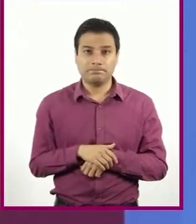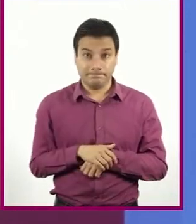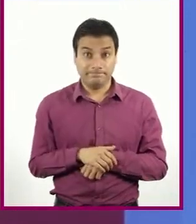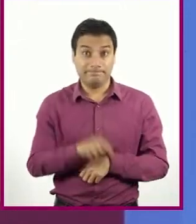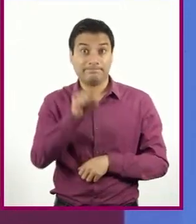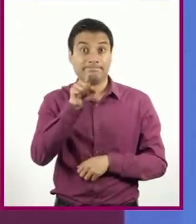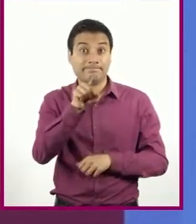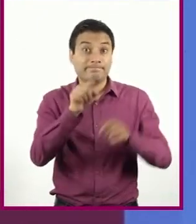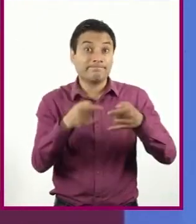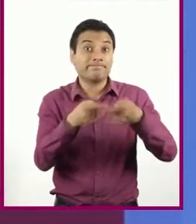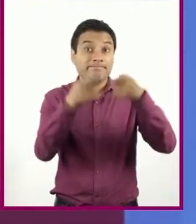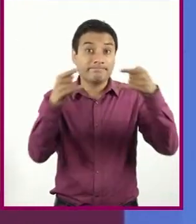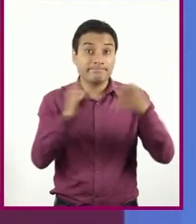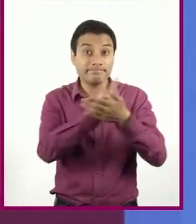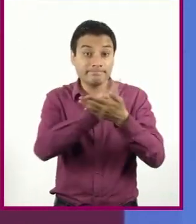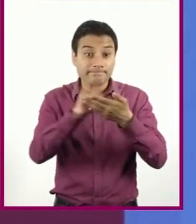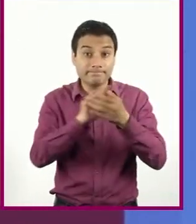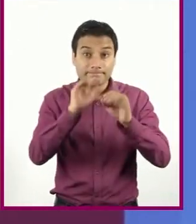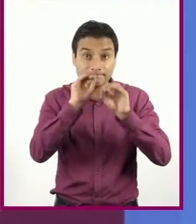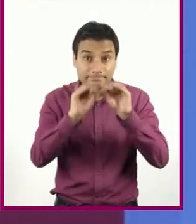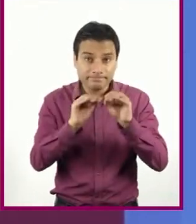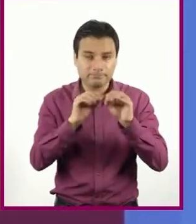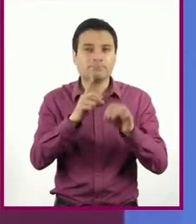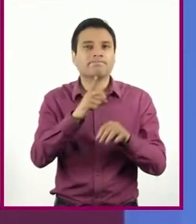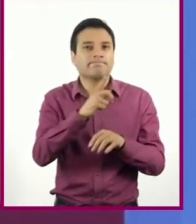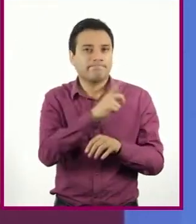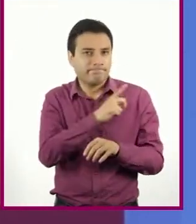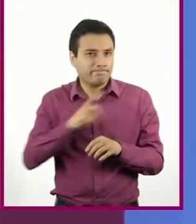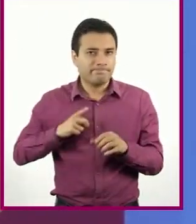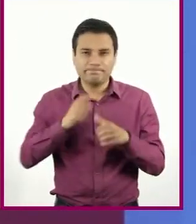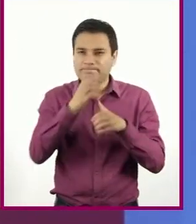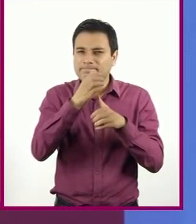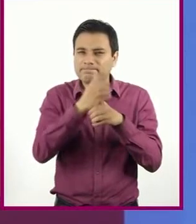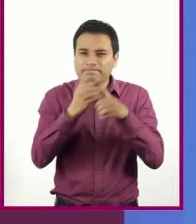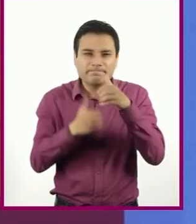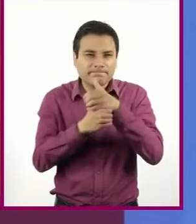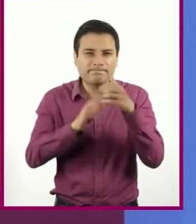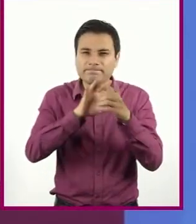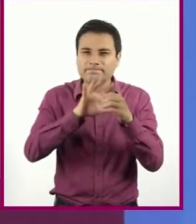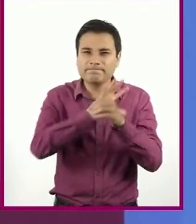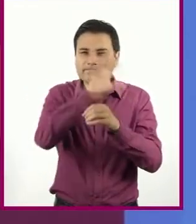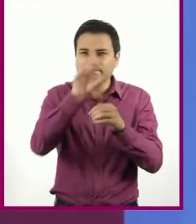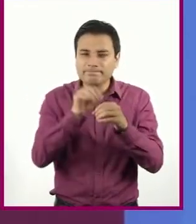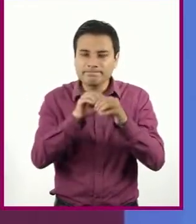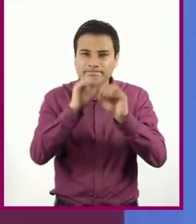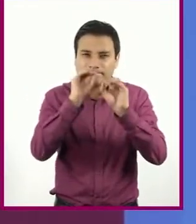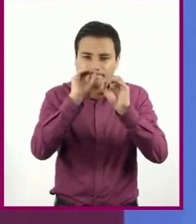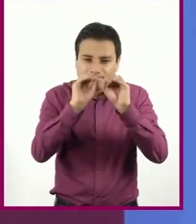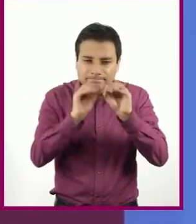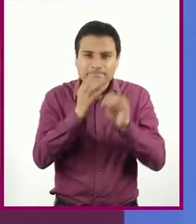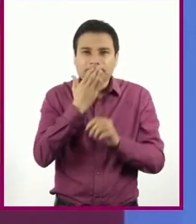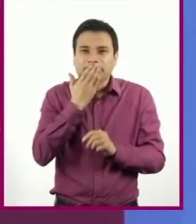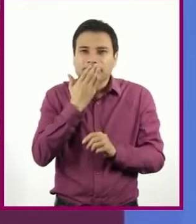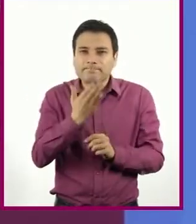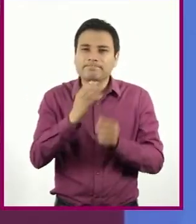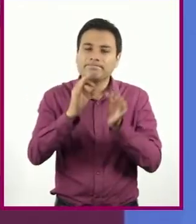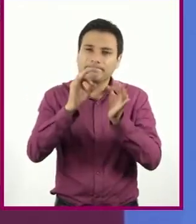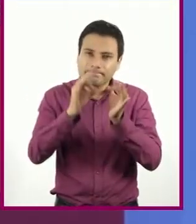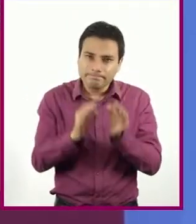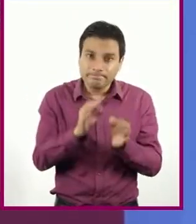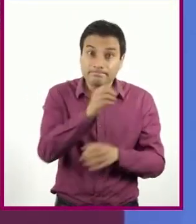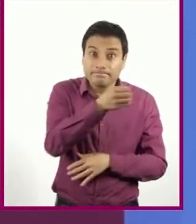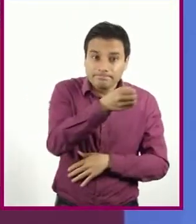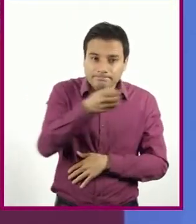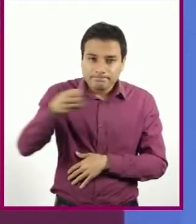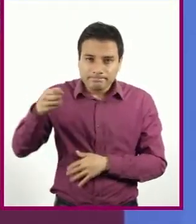una historieta es relevante reconocer los detalles de los fragmentos de la historia que deberán ir ocupando las imágenes